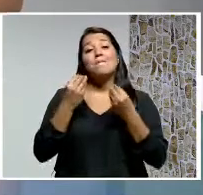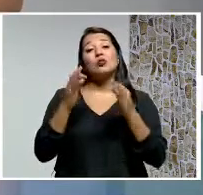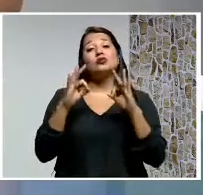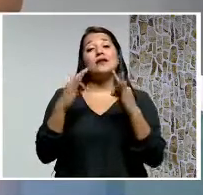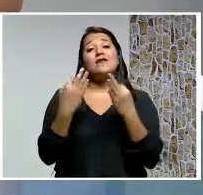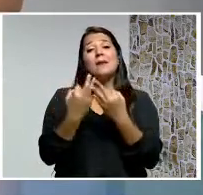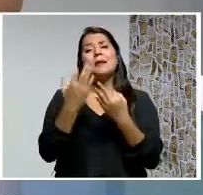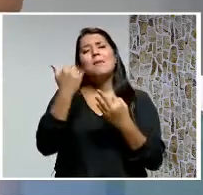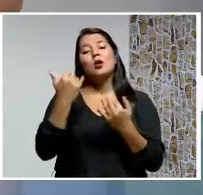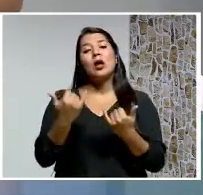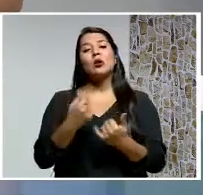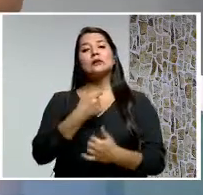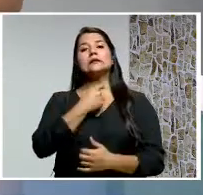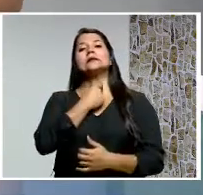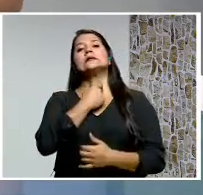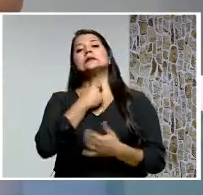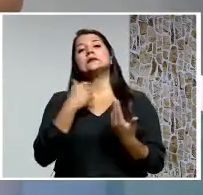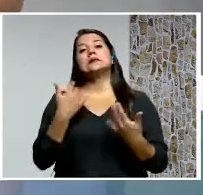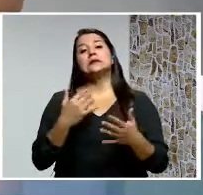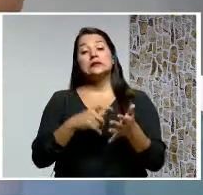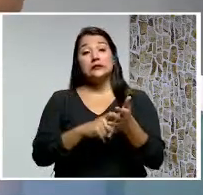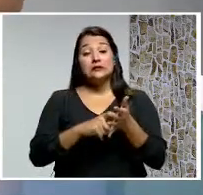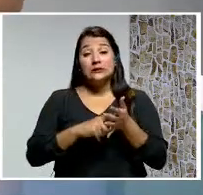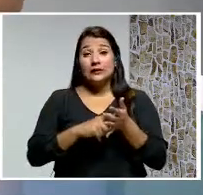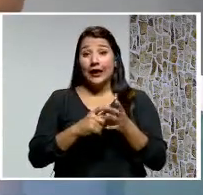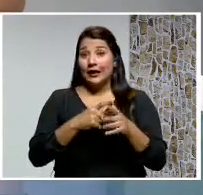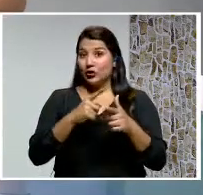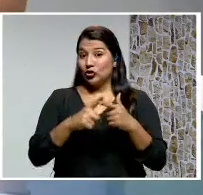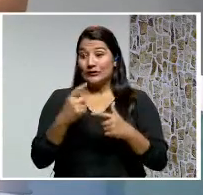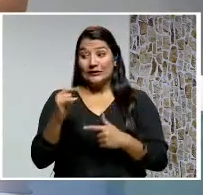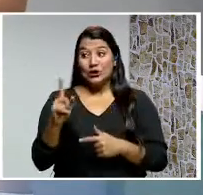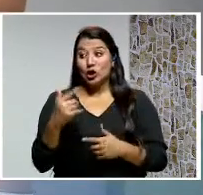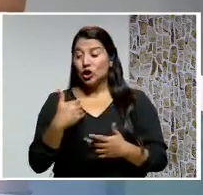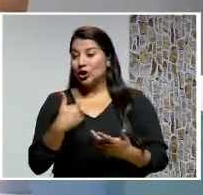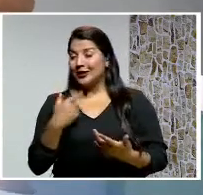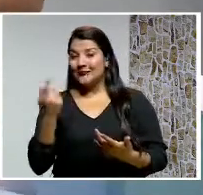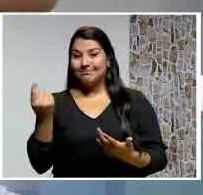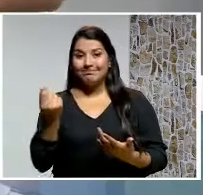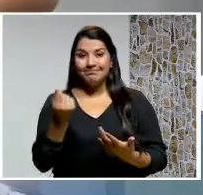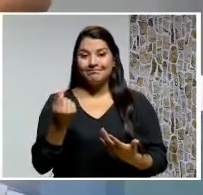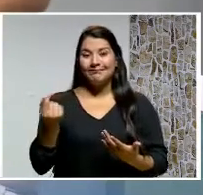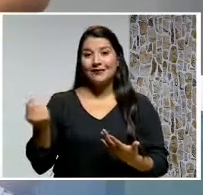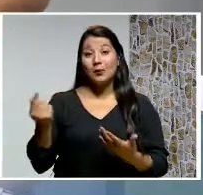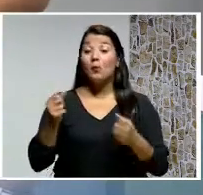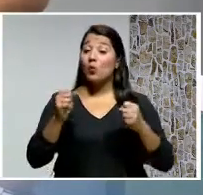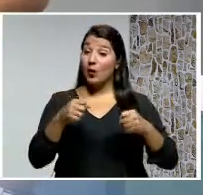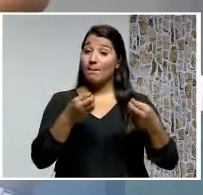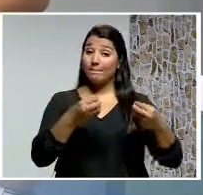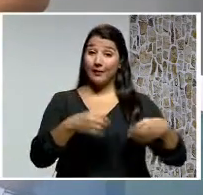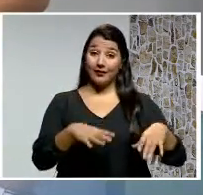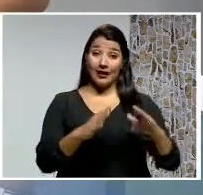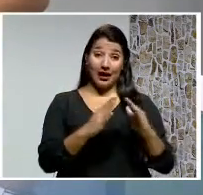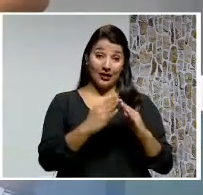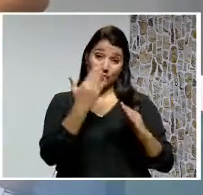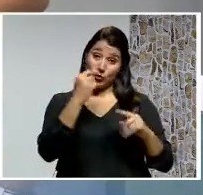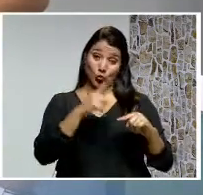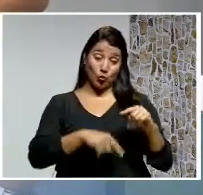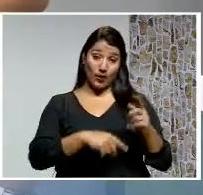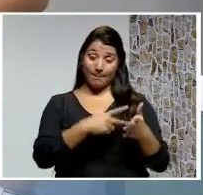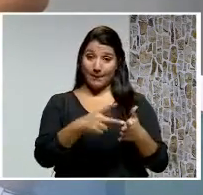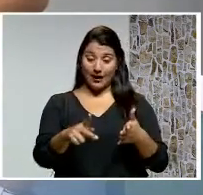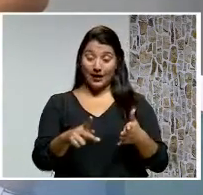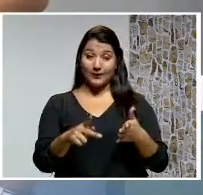y que eventualmente, si no pueden obtener liquidez, podrían perder sus casas. Más